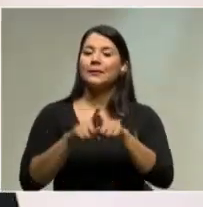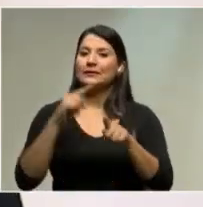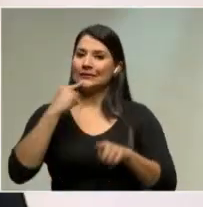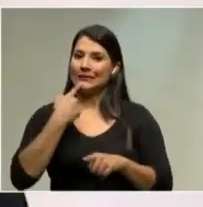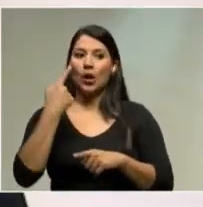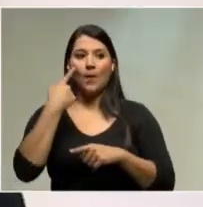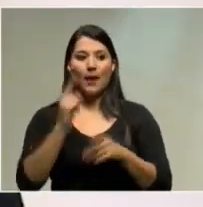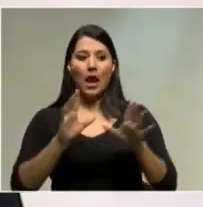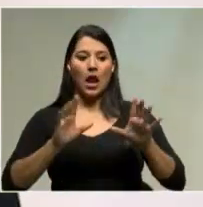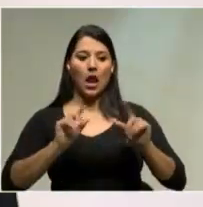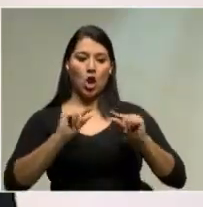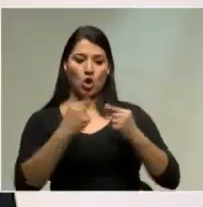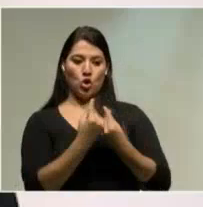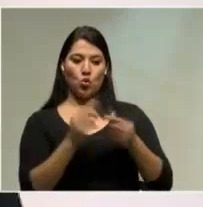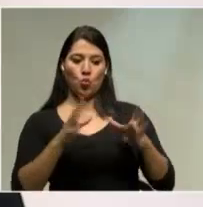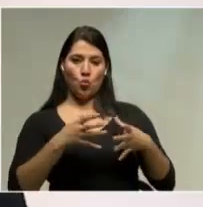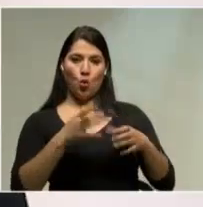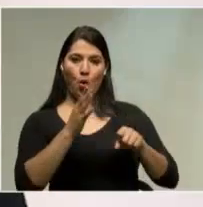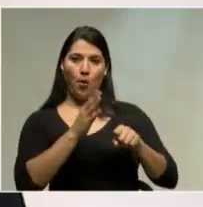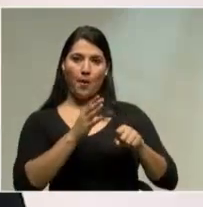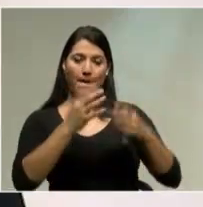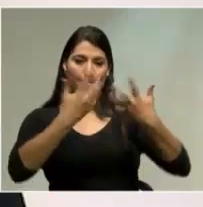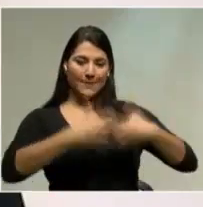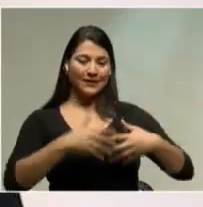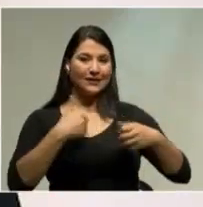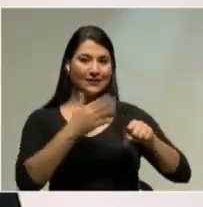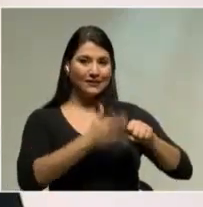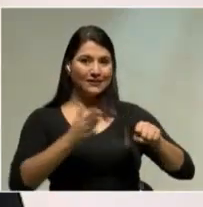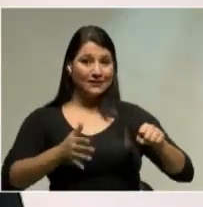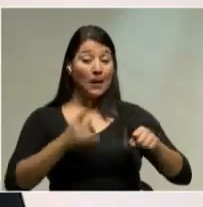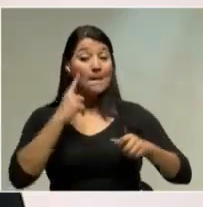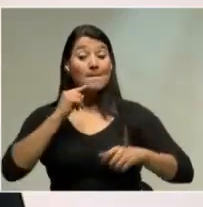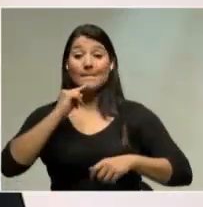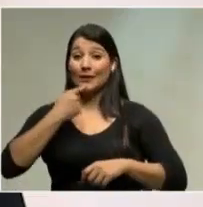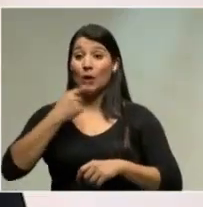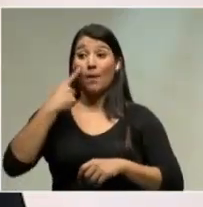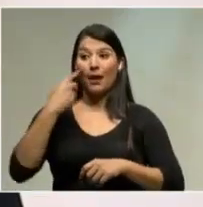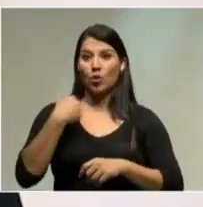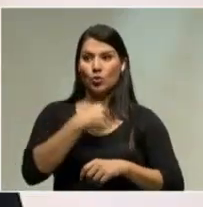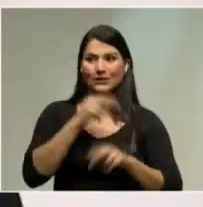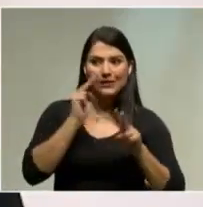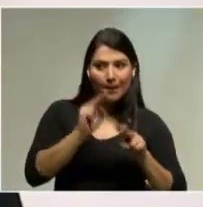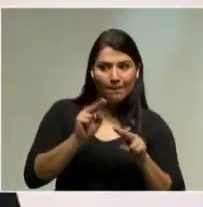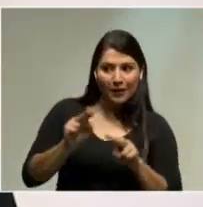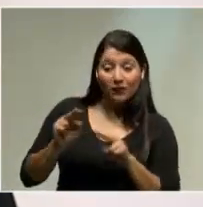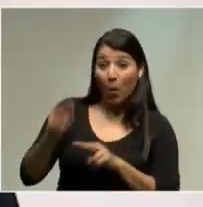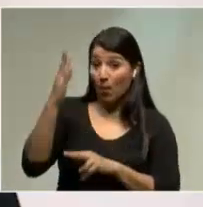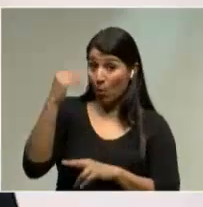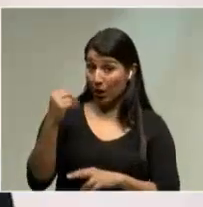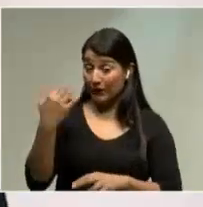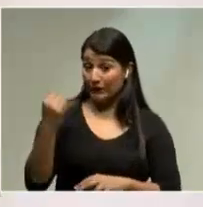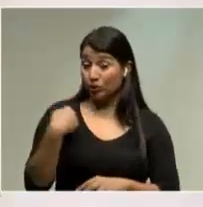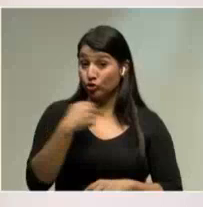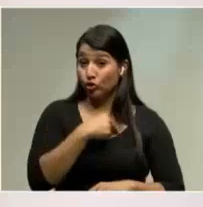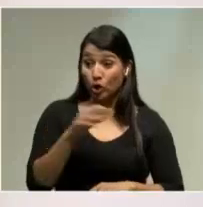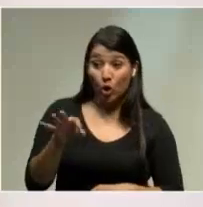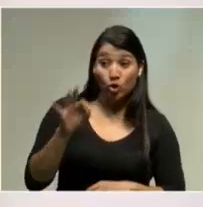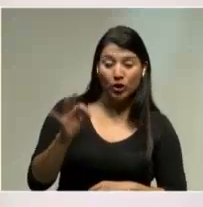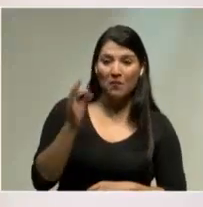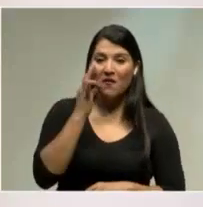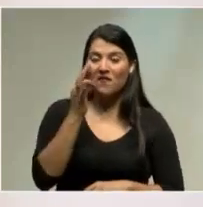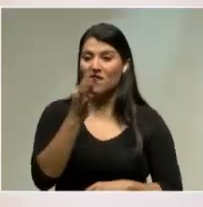es crítico para las verificaciones que nosotros hacemos en campo, también porque es posible que si encontráramos